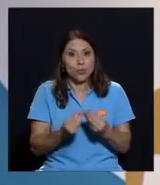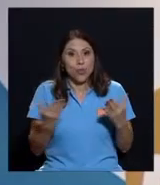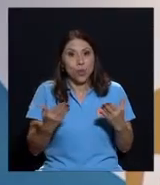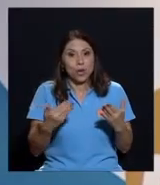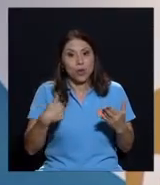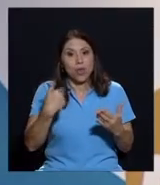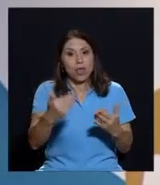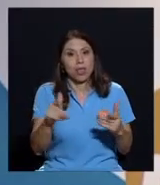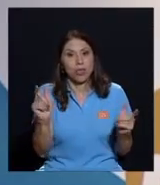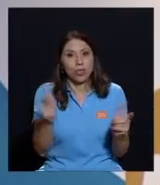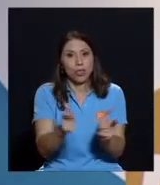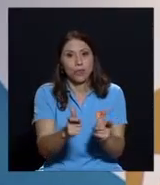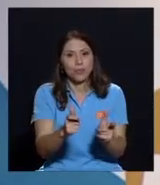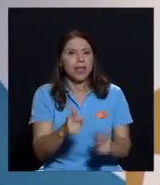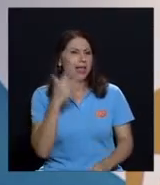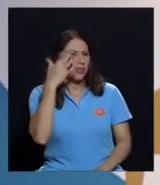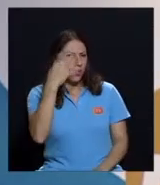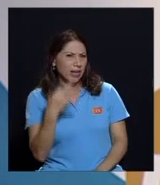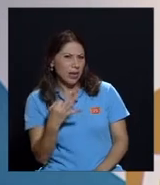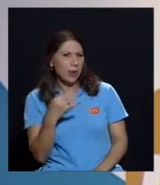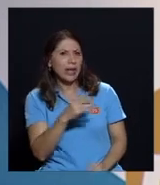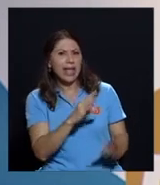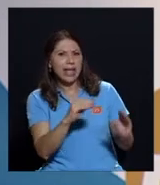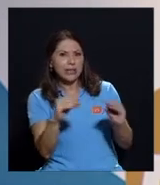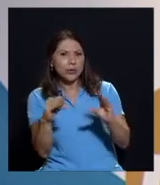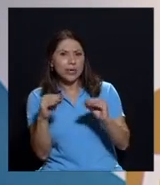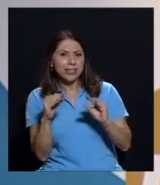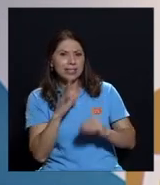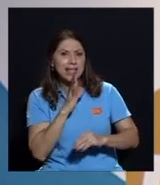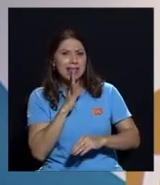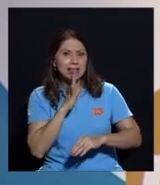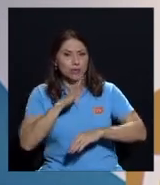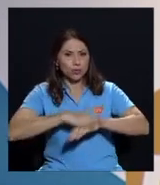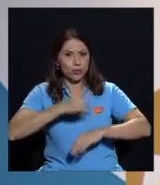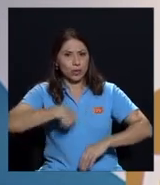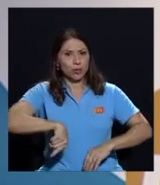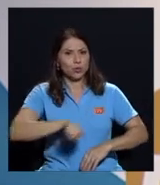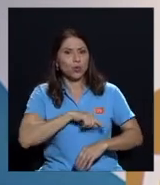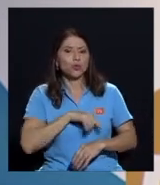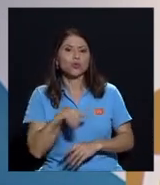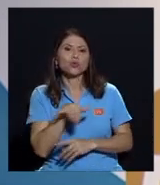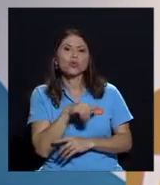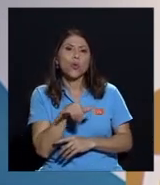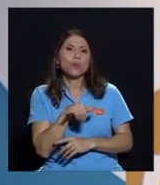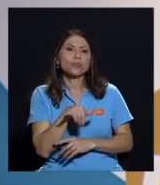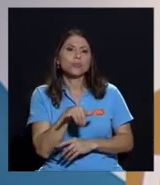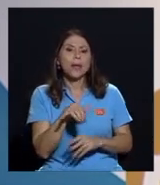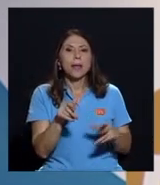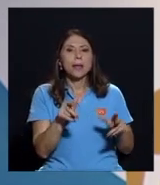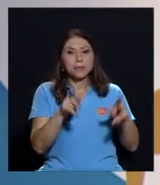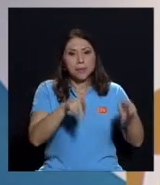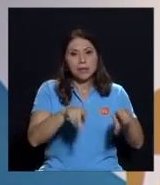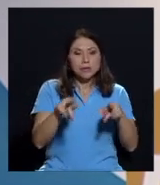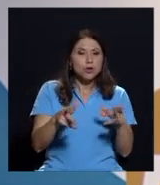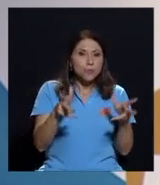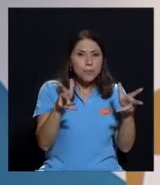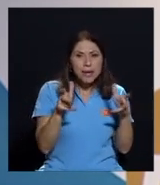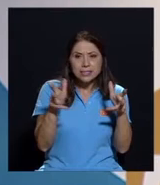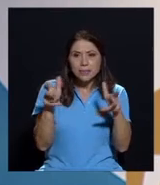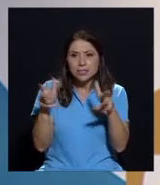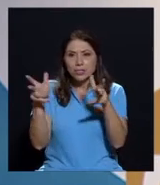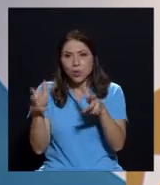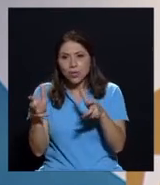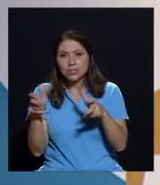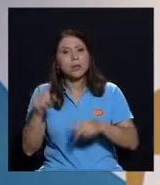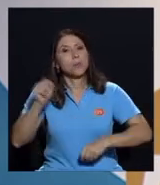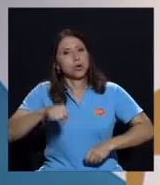que eso que se ha dicho de nosotros es más son más percepciones son más percepciones porque si parte nuestro plan